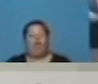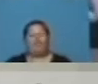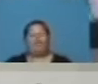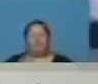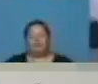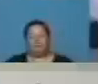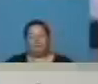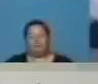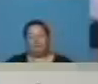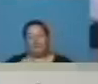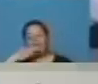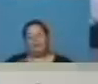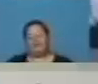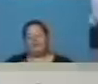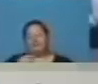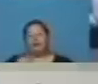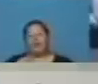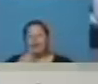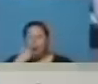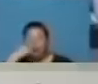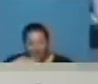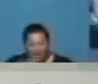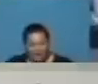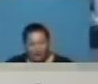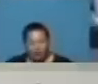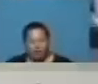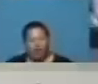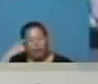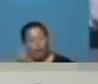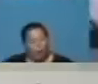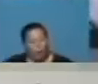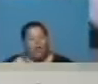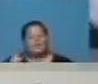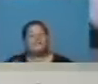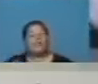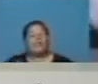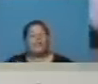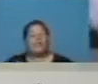práctica de tomar este tipo de decisiones, de que con una decisión judicial